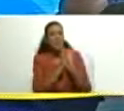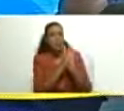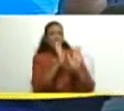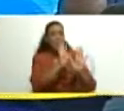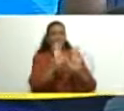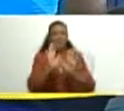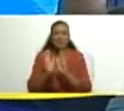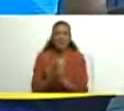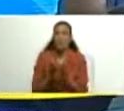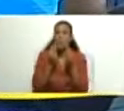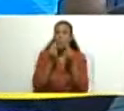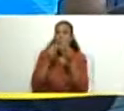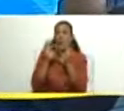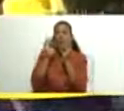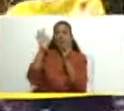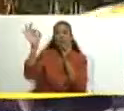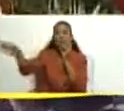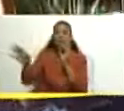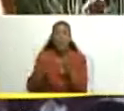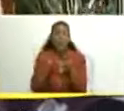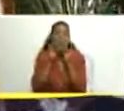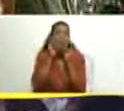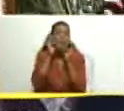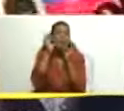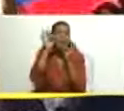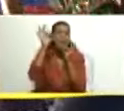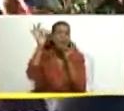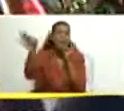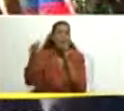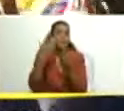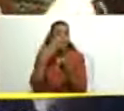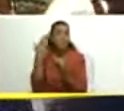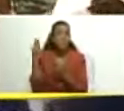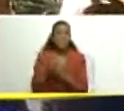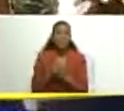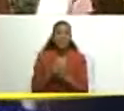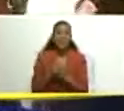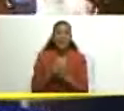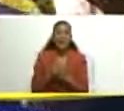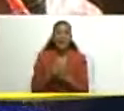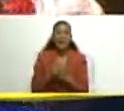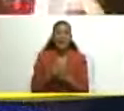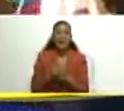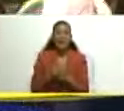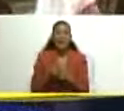Eso debe venir del oriente del país, ¿verdad? De la Guajira.